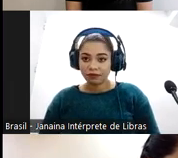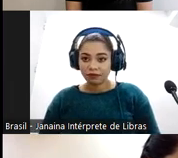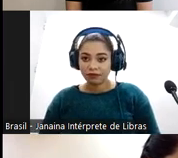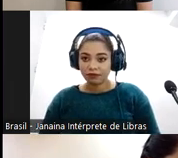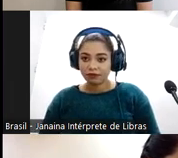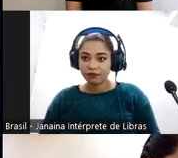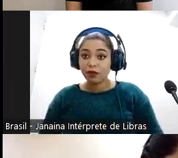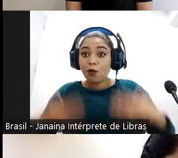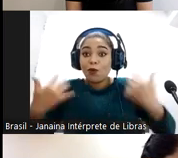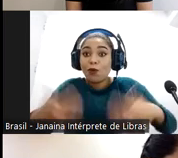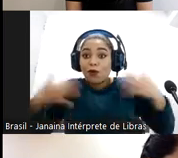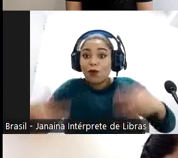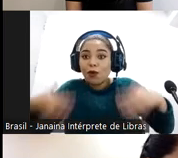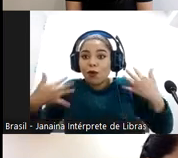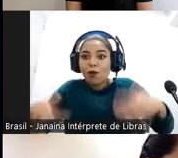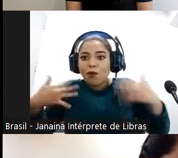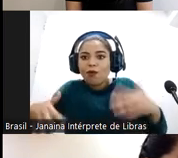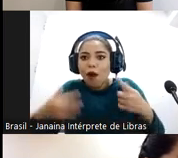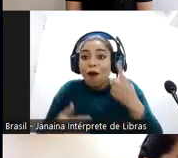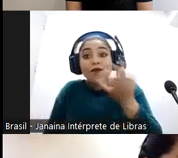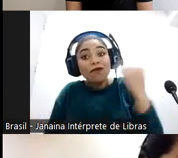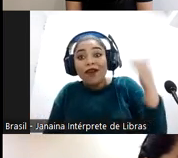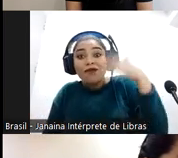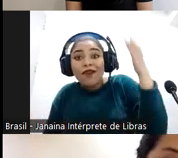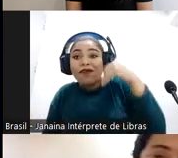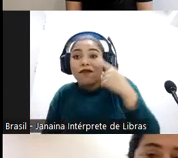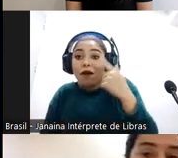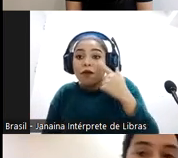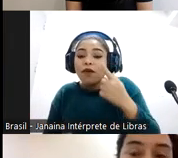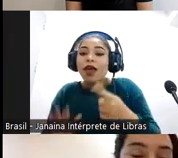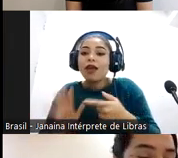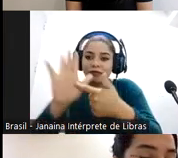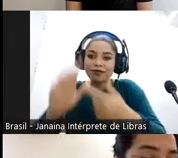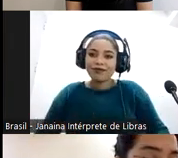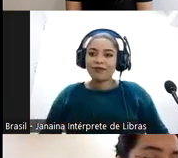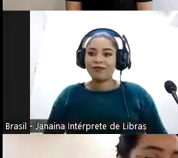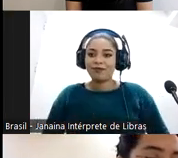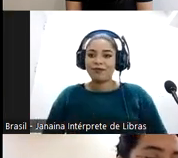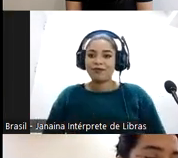¡Oh! ¡Wow! ¡Aquí! ¡Vengan, vengan! ¡Vamos a verla!